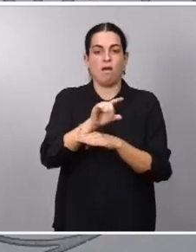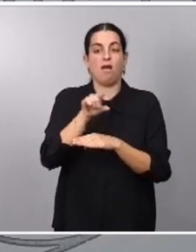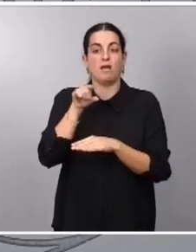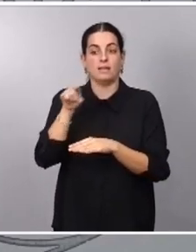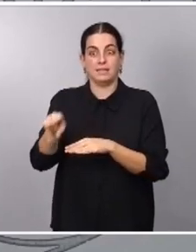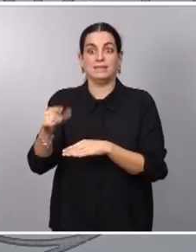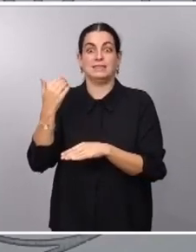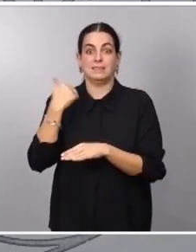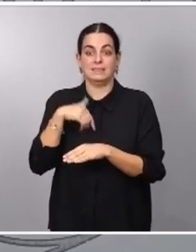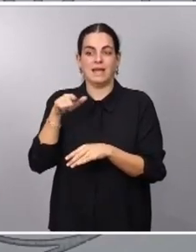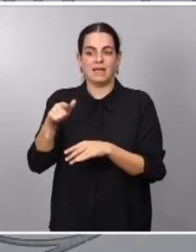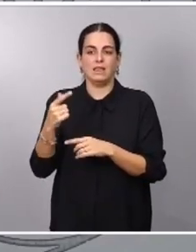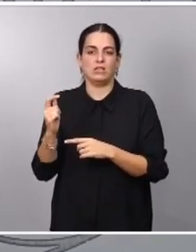ayuda do Estado ás entidades locales.